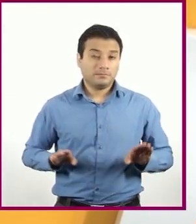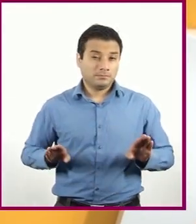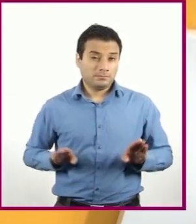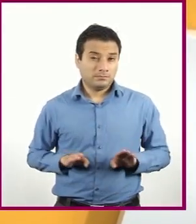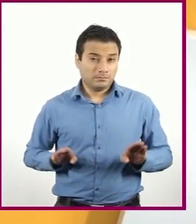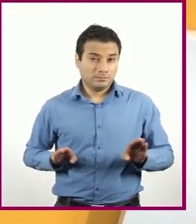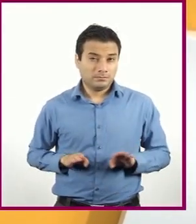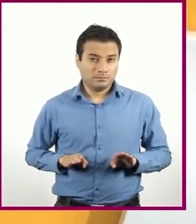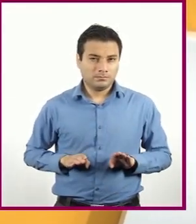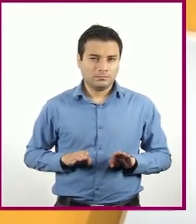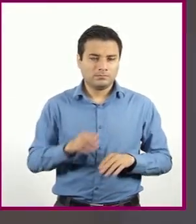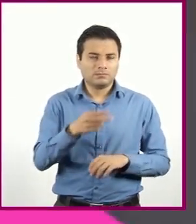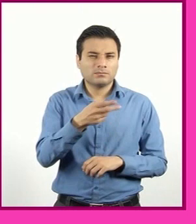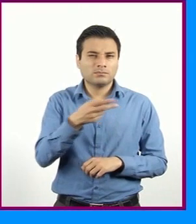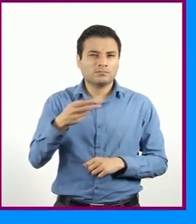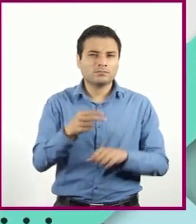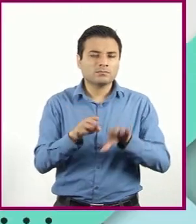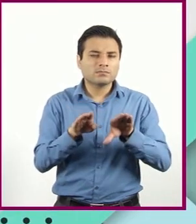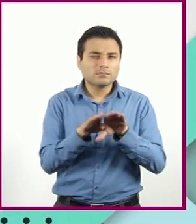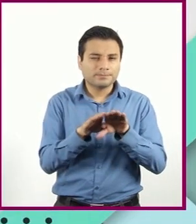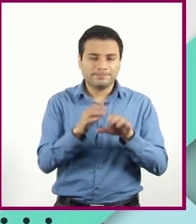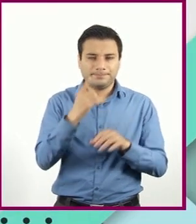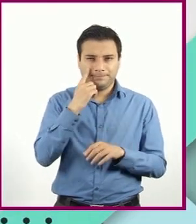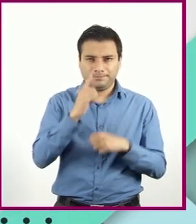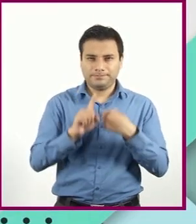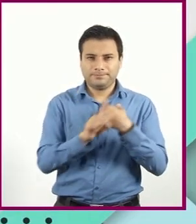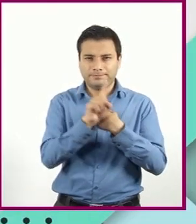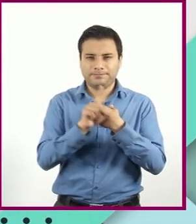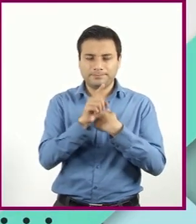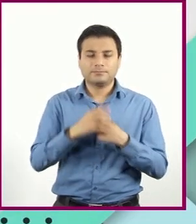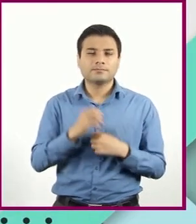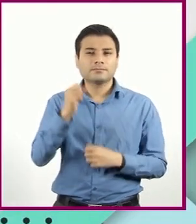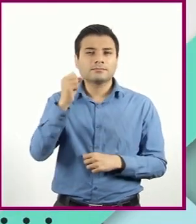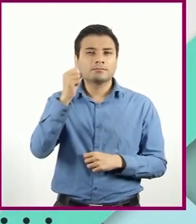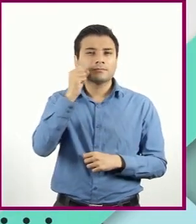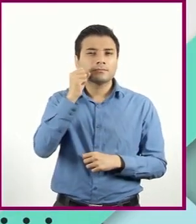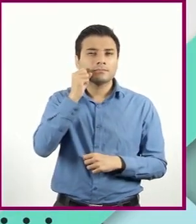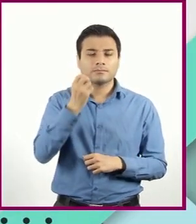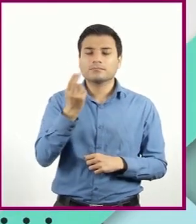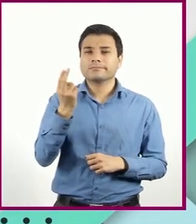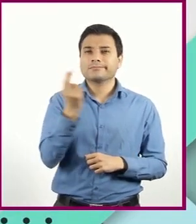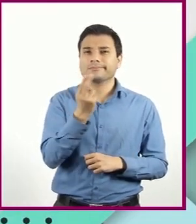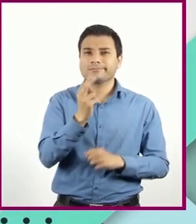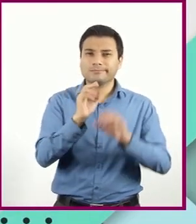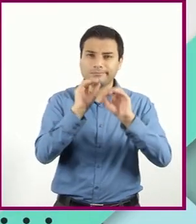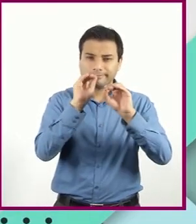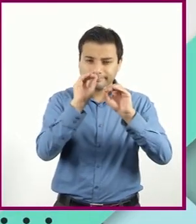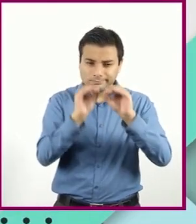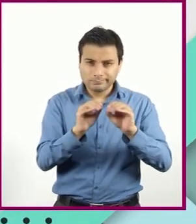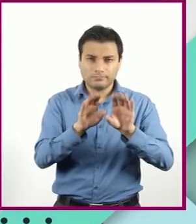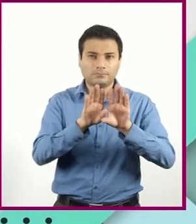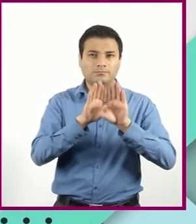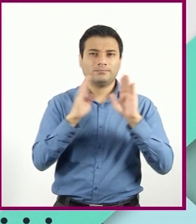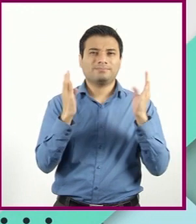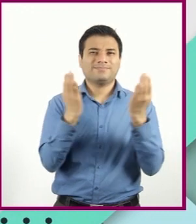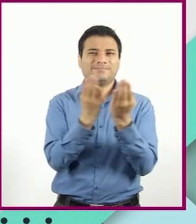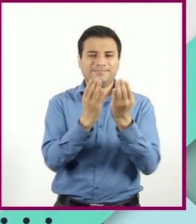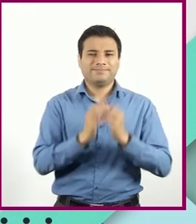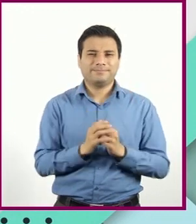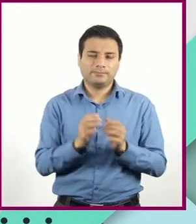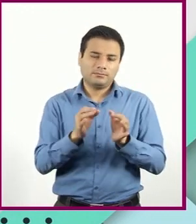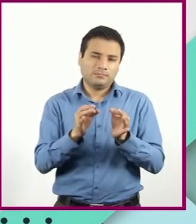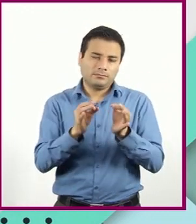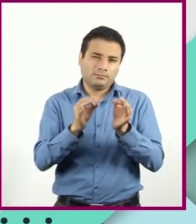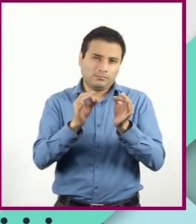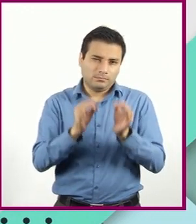igualdad resolviendo el siguiente problema. Sofía necesita colocar una barda en su terreno, que es de forma